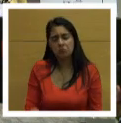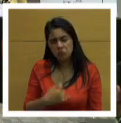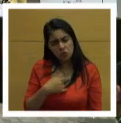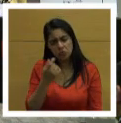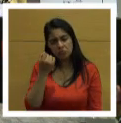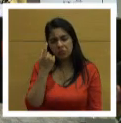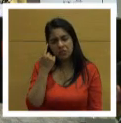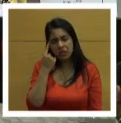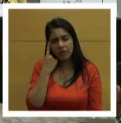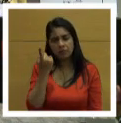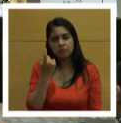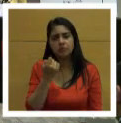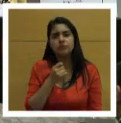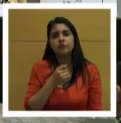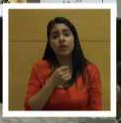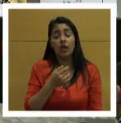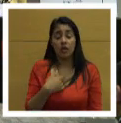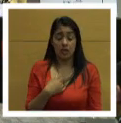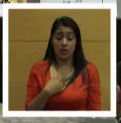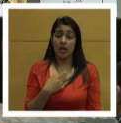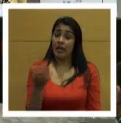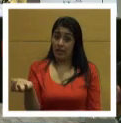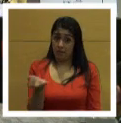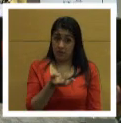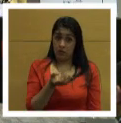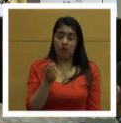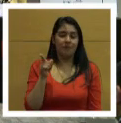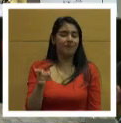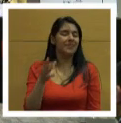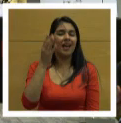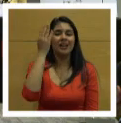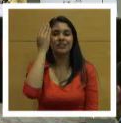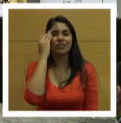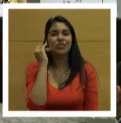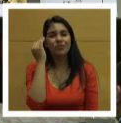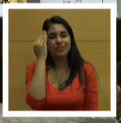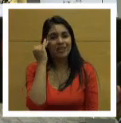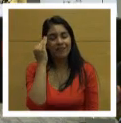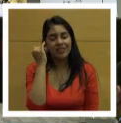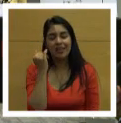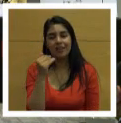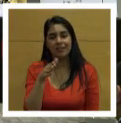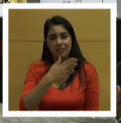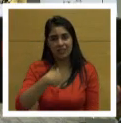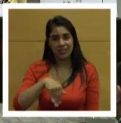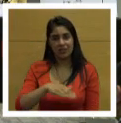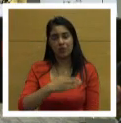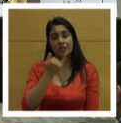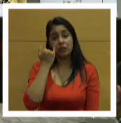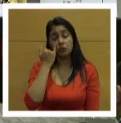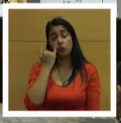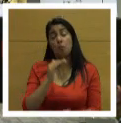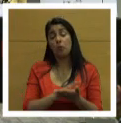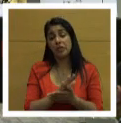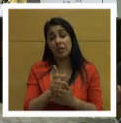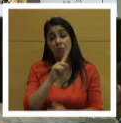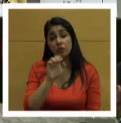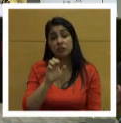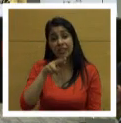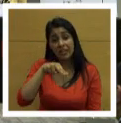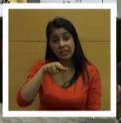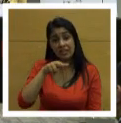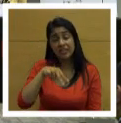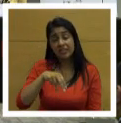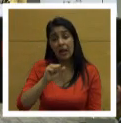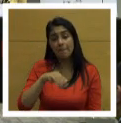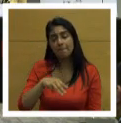atención, y me dijo que ella no sabía que nuestra institución, por ejemplo, prestaba ayuda legal gratuita, psicológica,